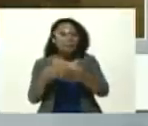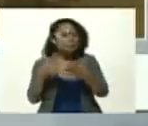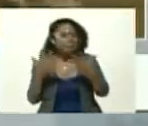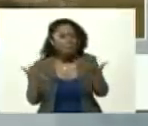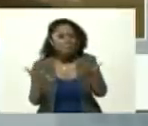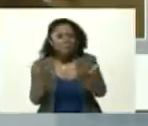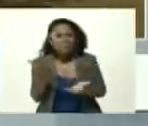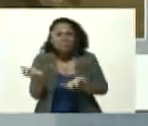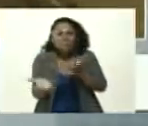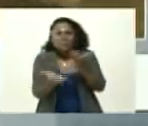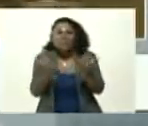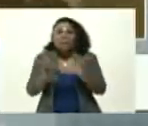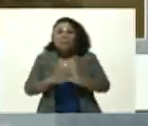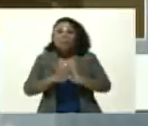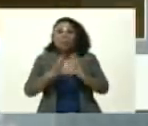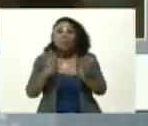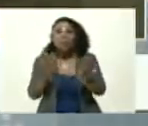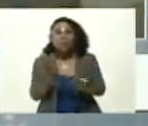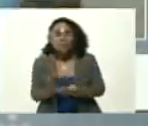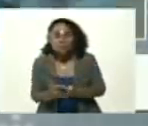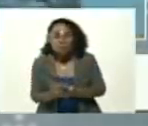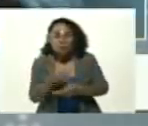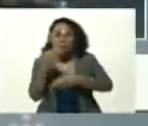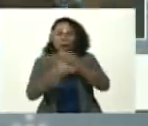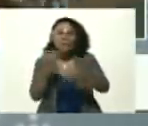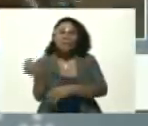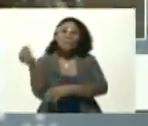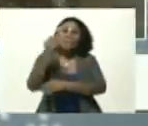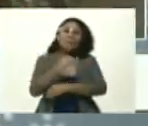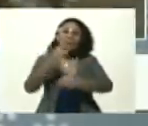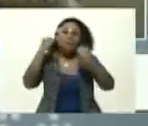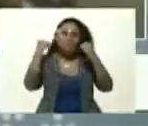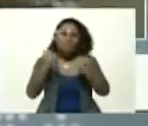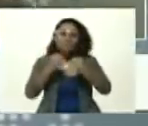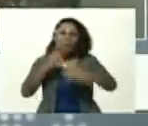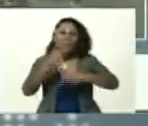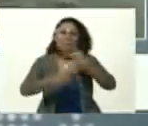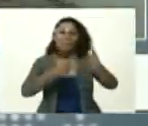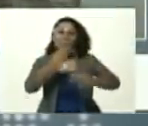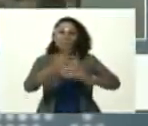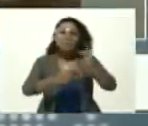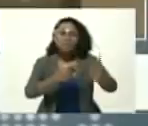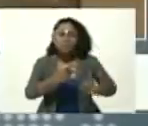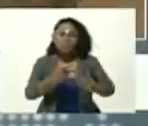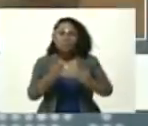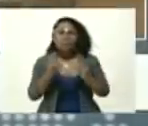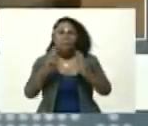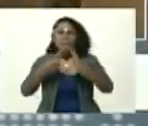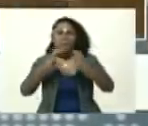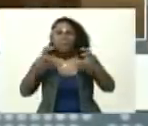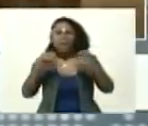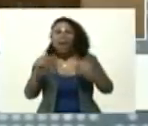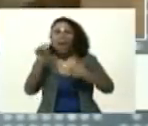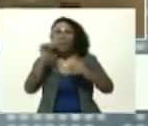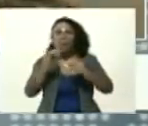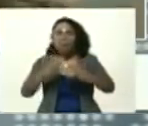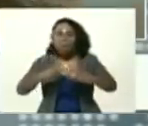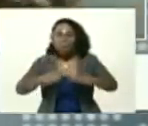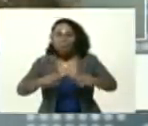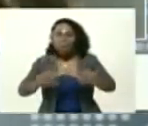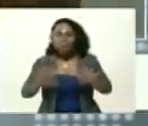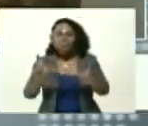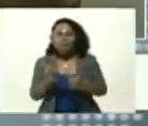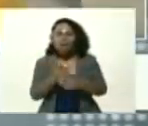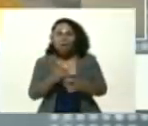el calentamiento global hace más denso el proceso de condensación, de evaporación del agua, las nubes